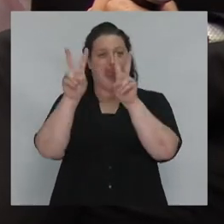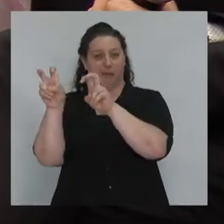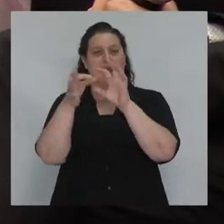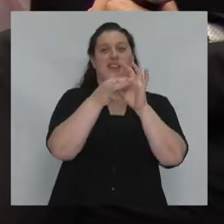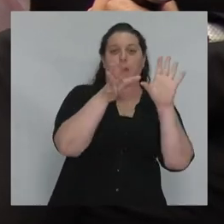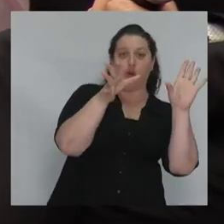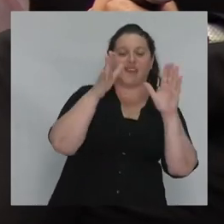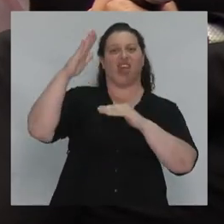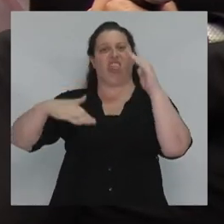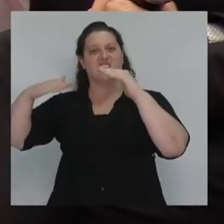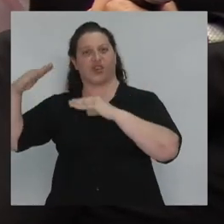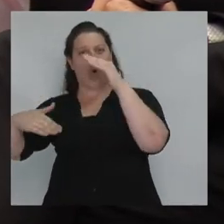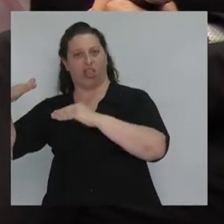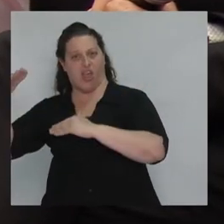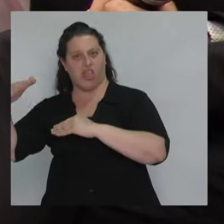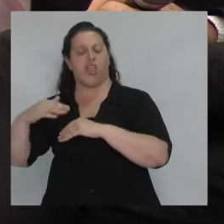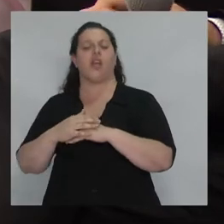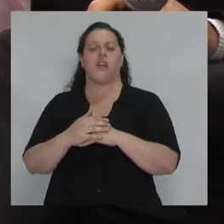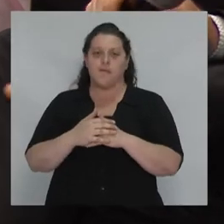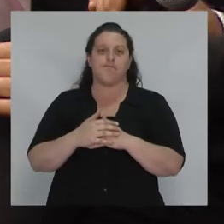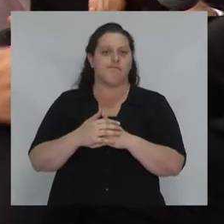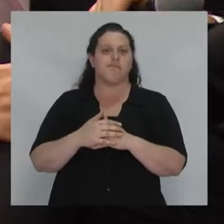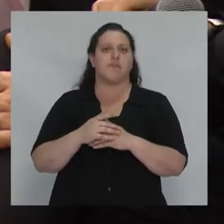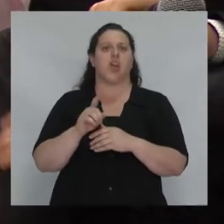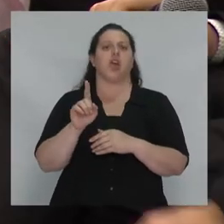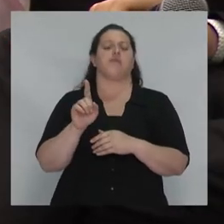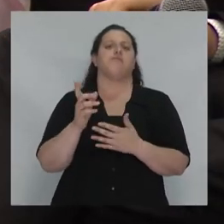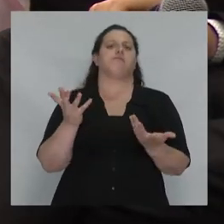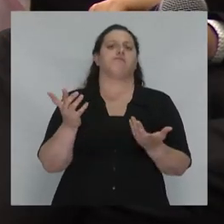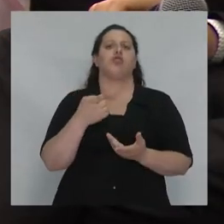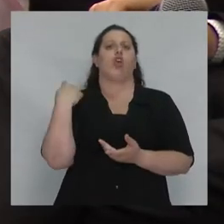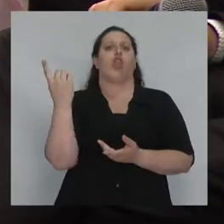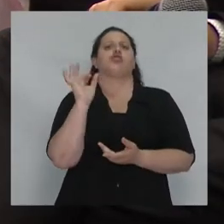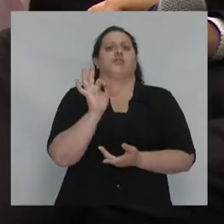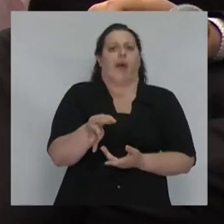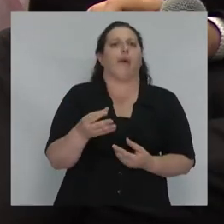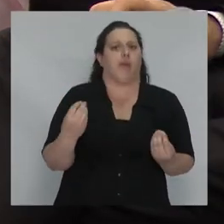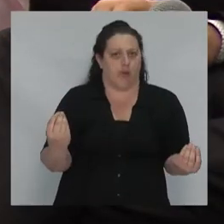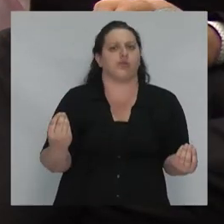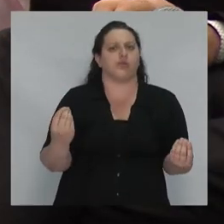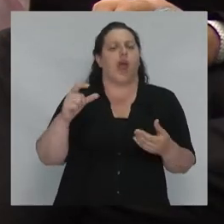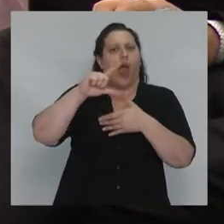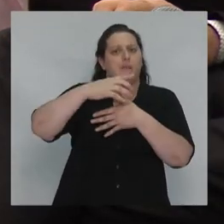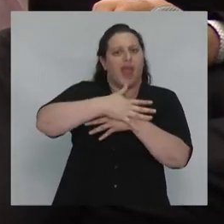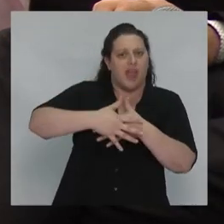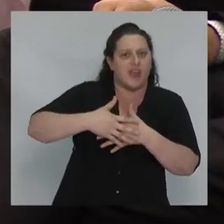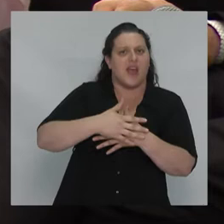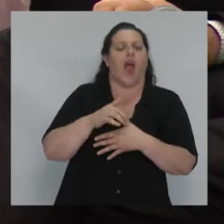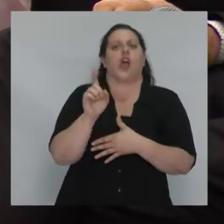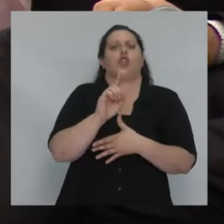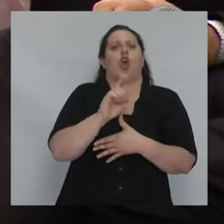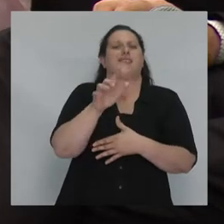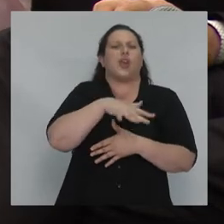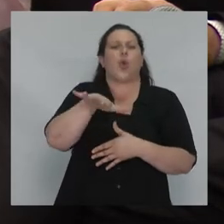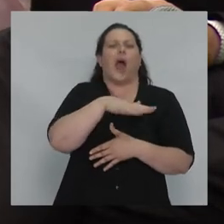y desigualdad. Para nadie es un misterio que América Latina, aunque si bien no es la región donde hay